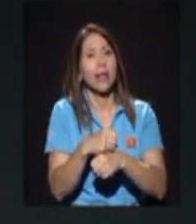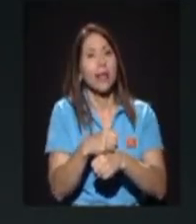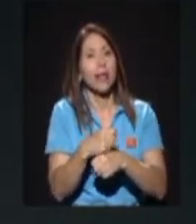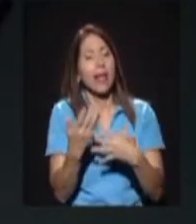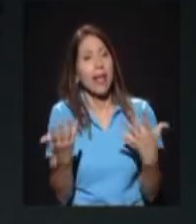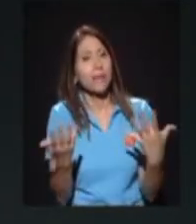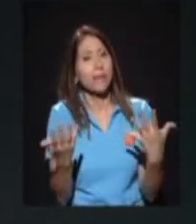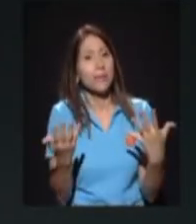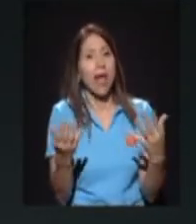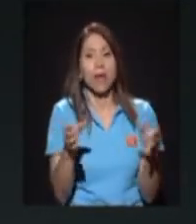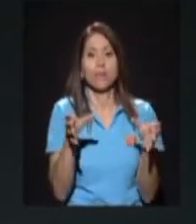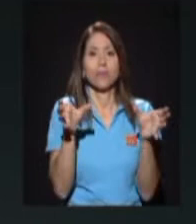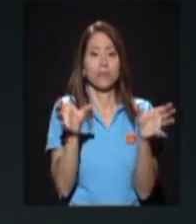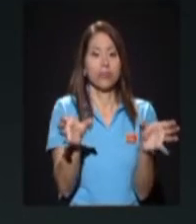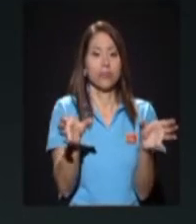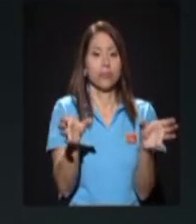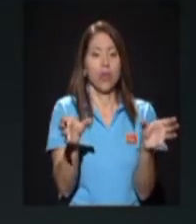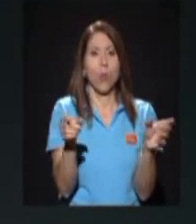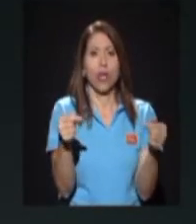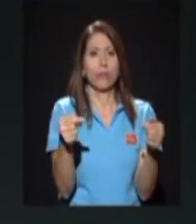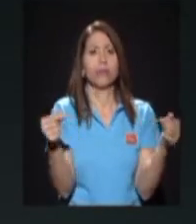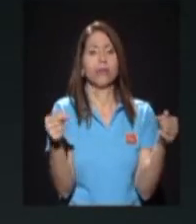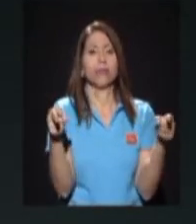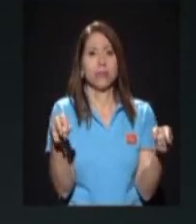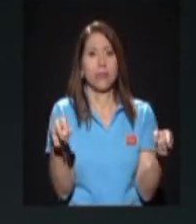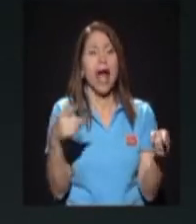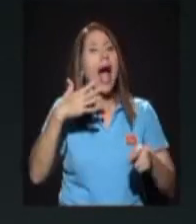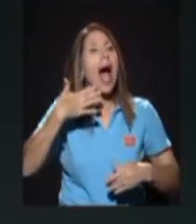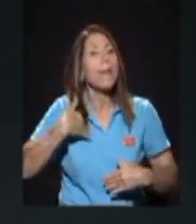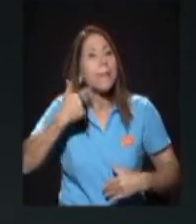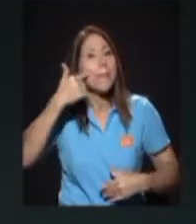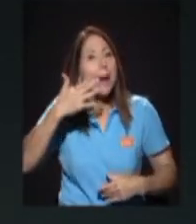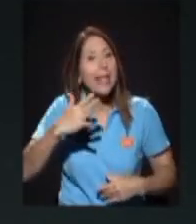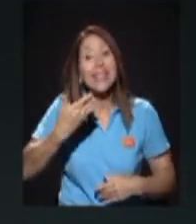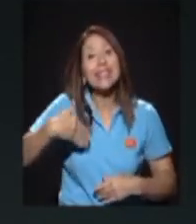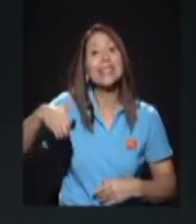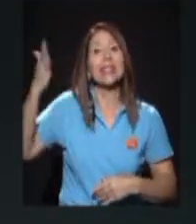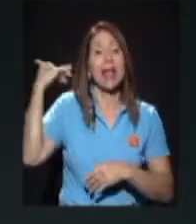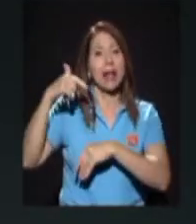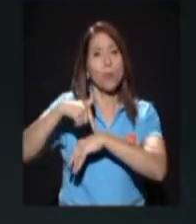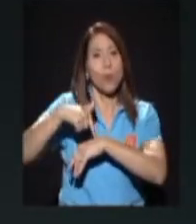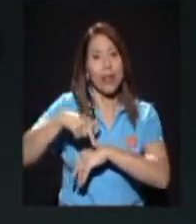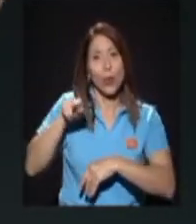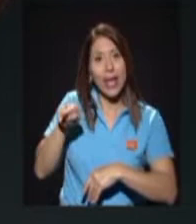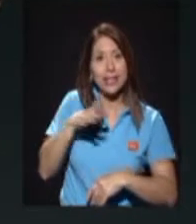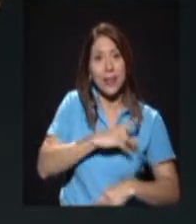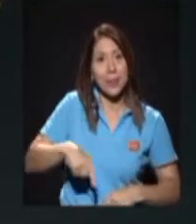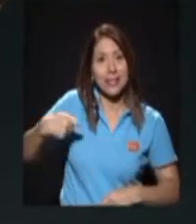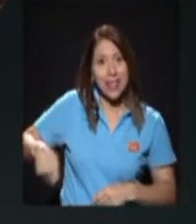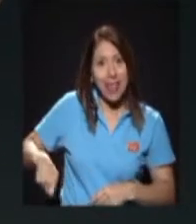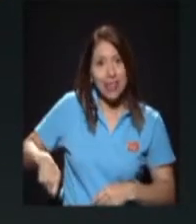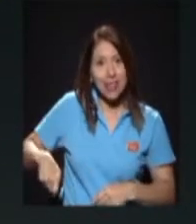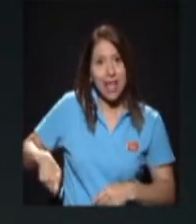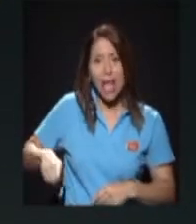tirios y troyanos se enfatizaran. Me parece que si ese presidente hubiera en ese momento enviado al Congreso